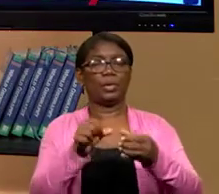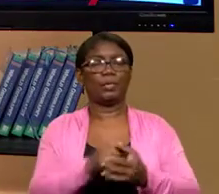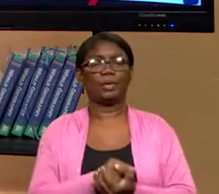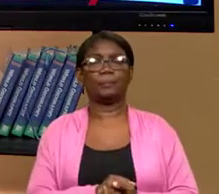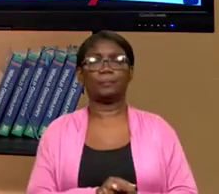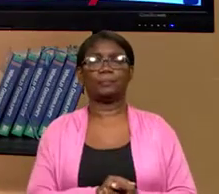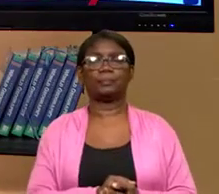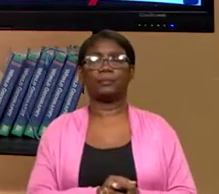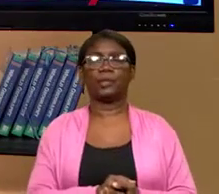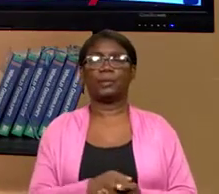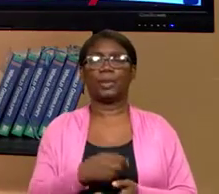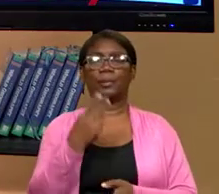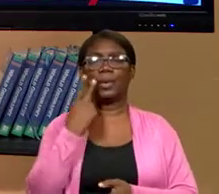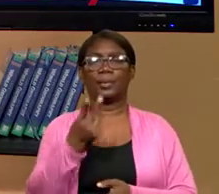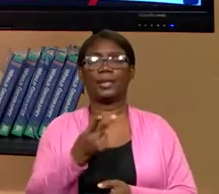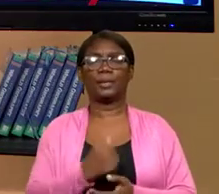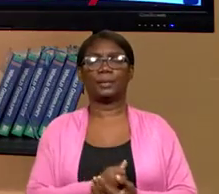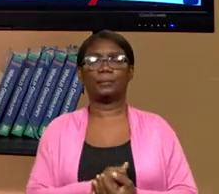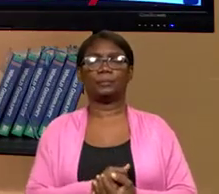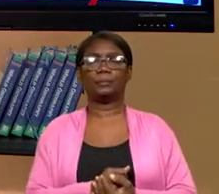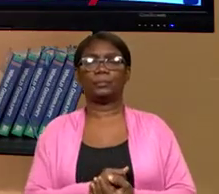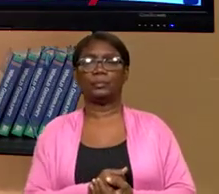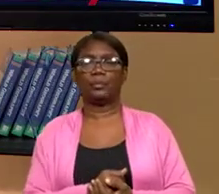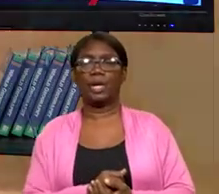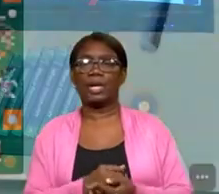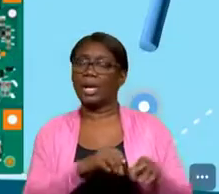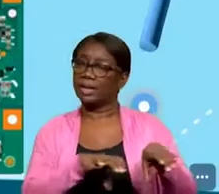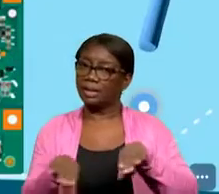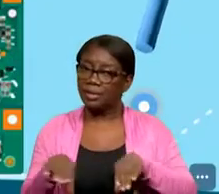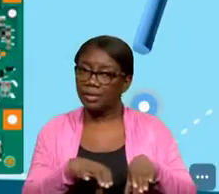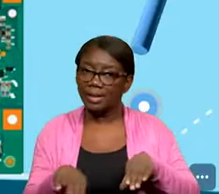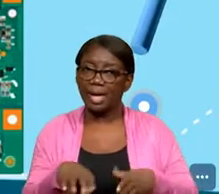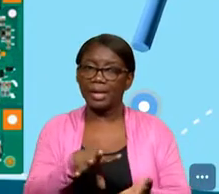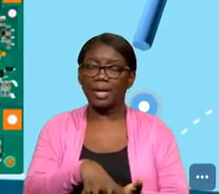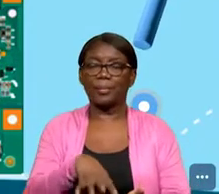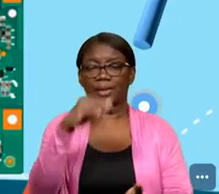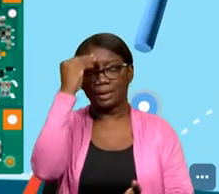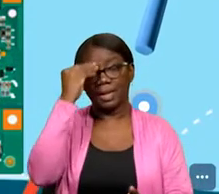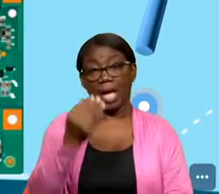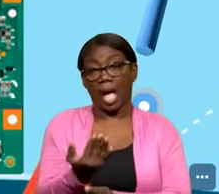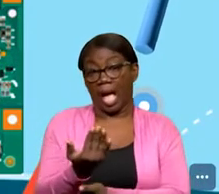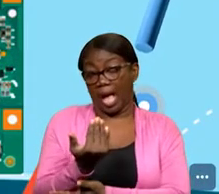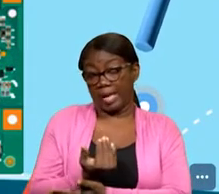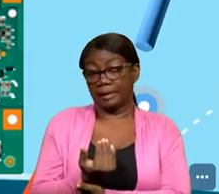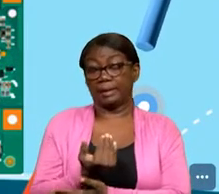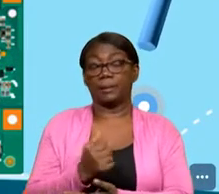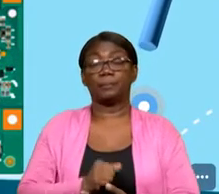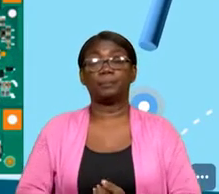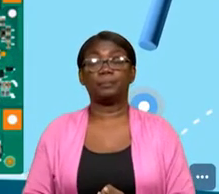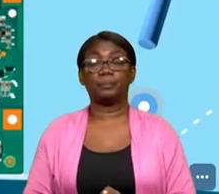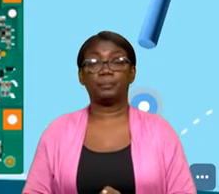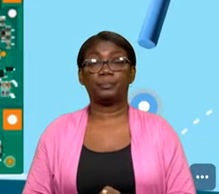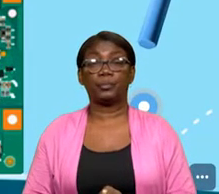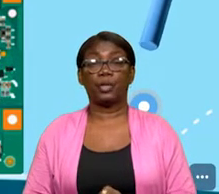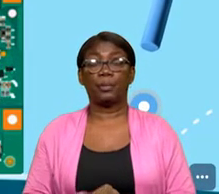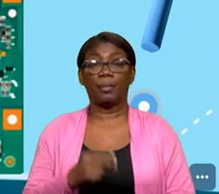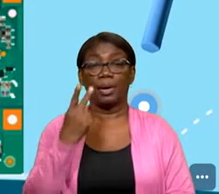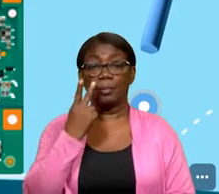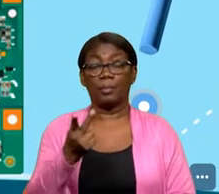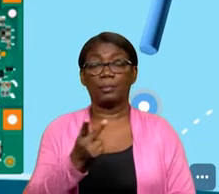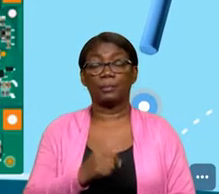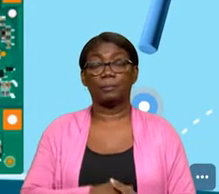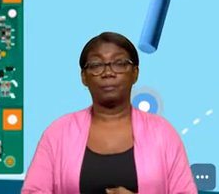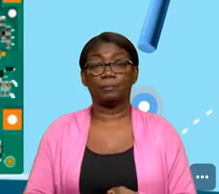Ok, vamos a entrar con lo que es la actividad de aprendizaje, chicos. Pero antes de entrar a la actividad de aprendizaje, vamos contigo,